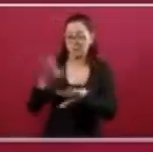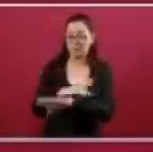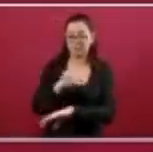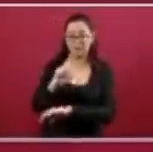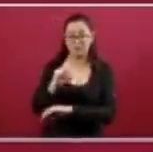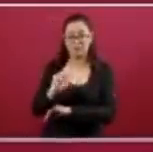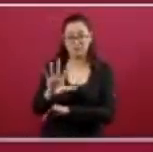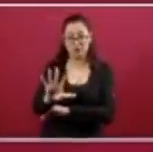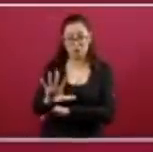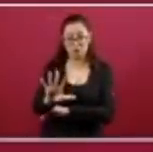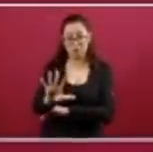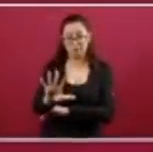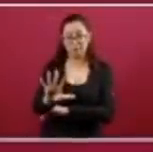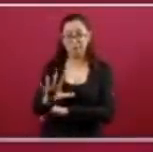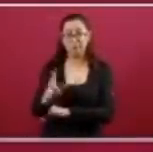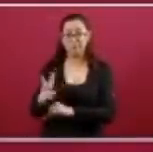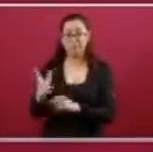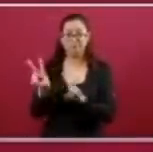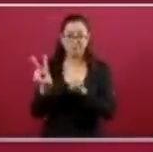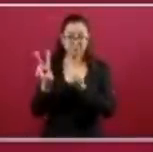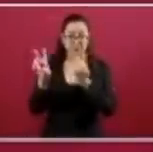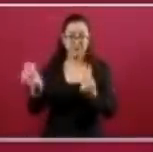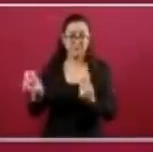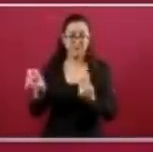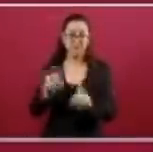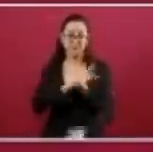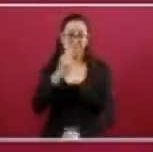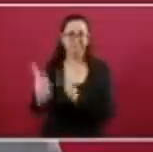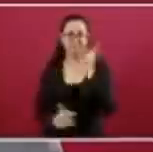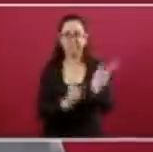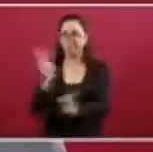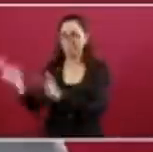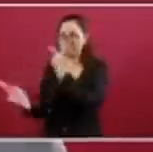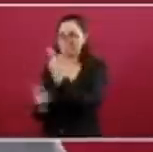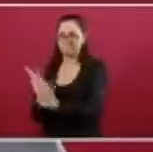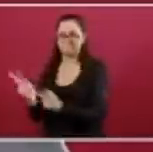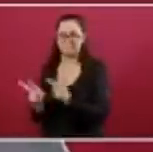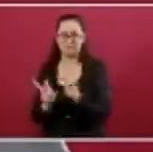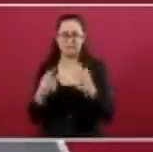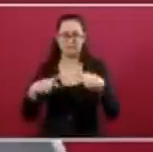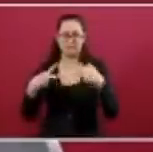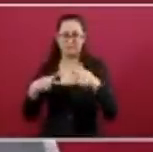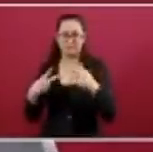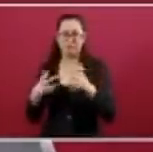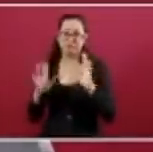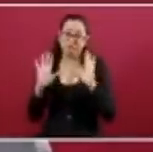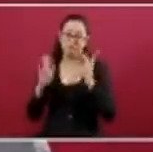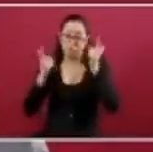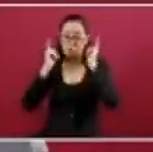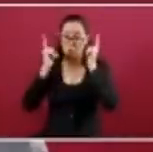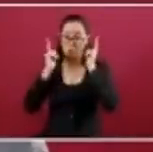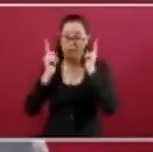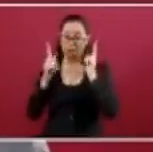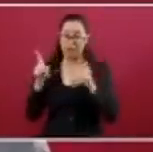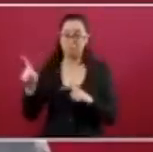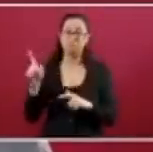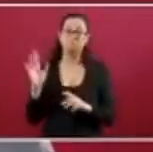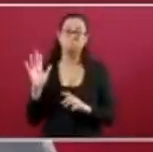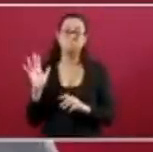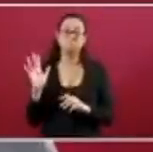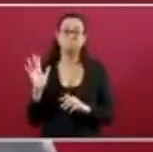35, que tiene que ver con la consulta. Yo espero que esto lo resuelvan pronto